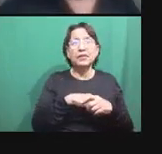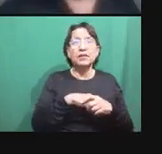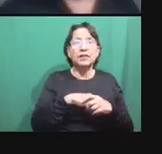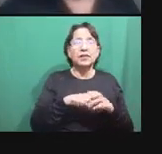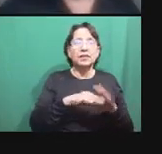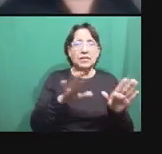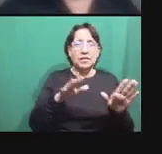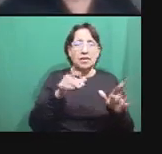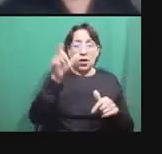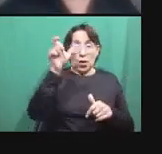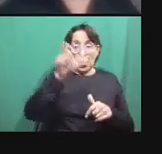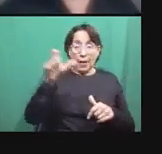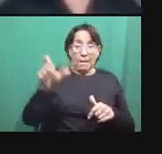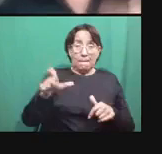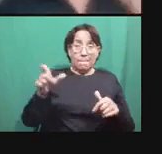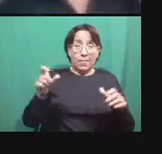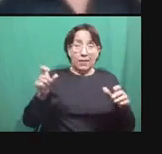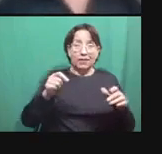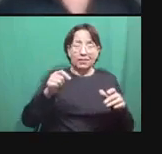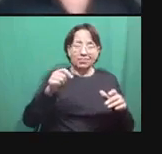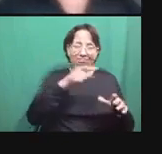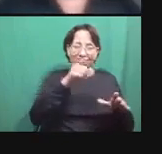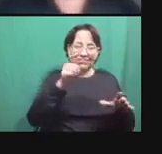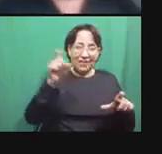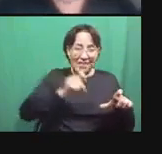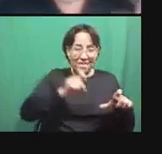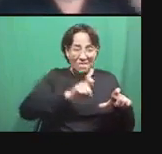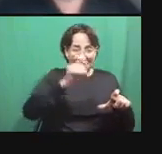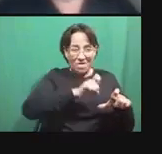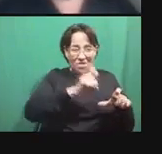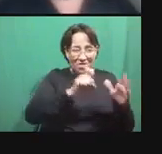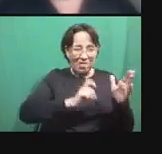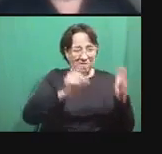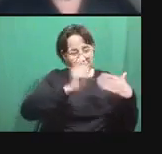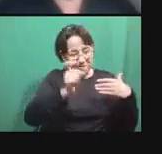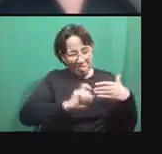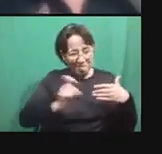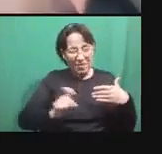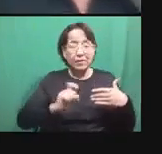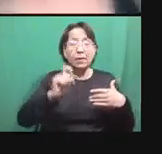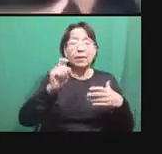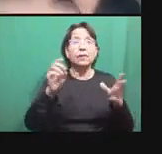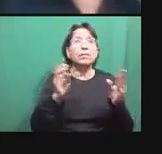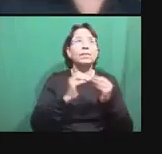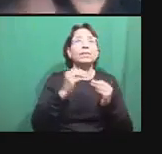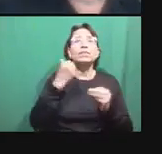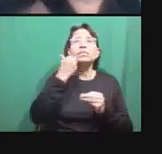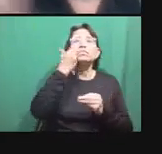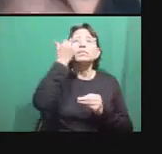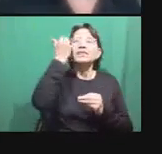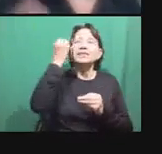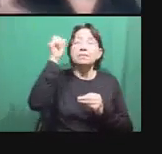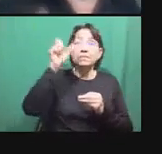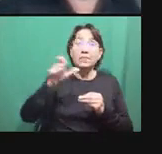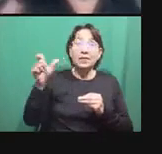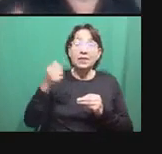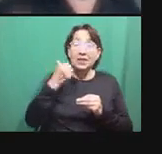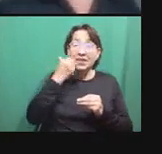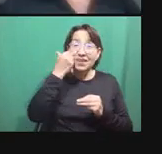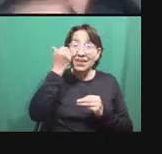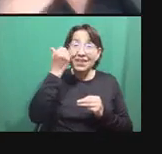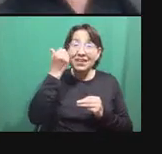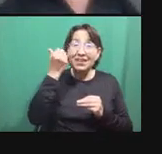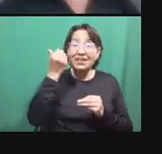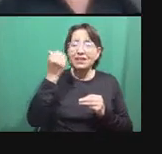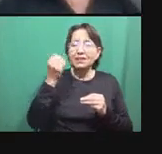personas lo grafitean, estos chicos, llegan personas, sobre todo adultos mayores, a pintarlas con gris basalto,